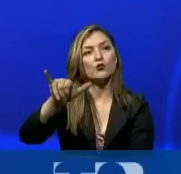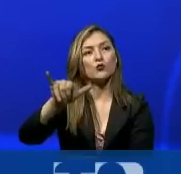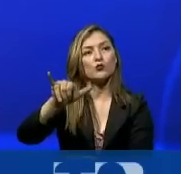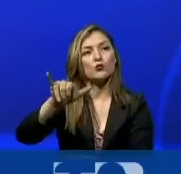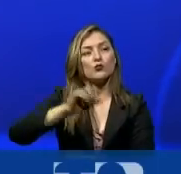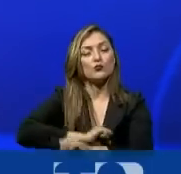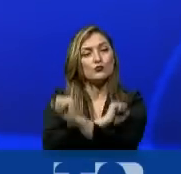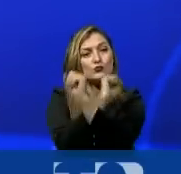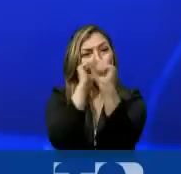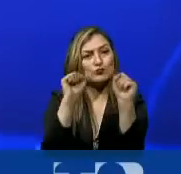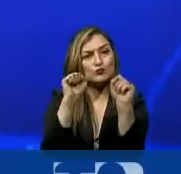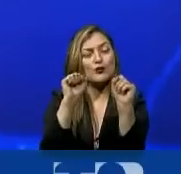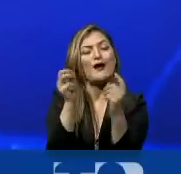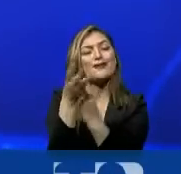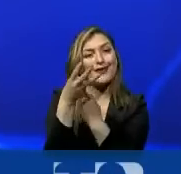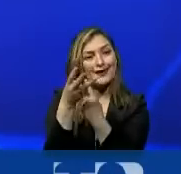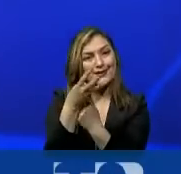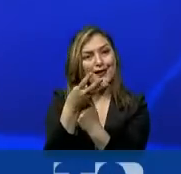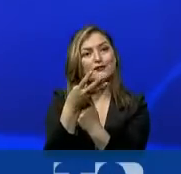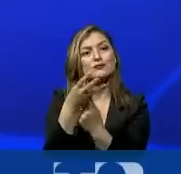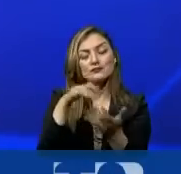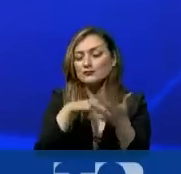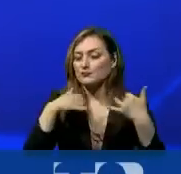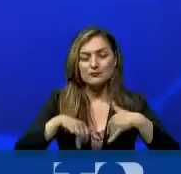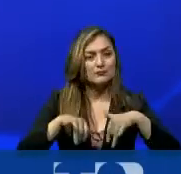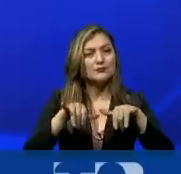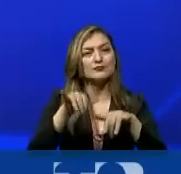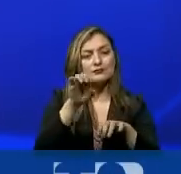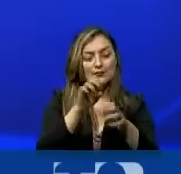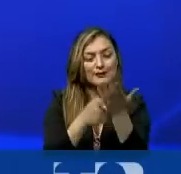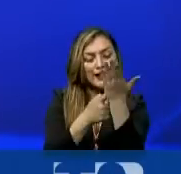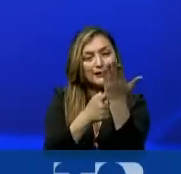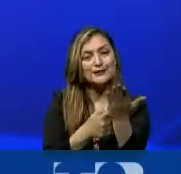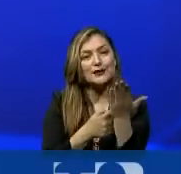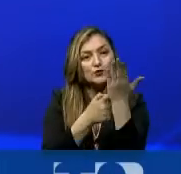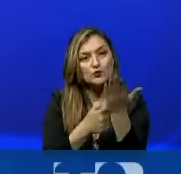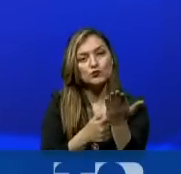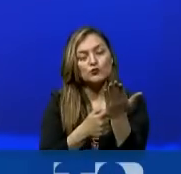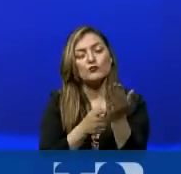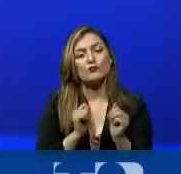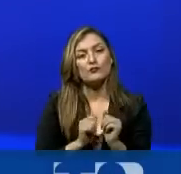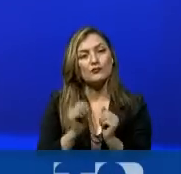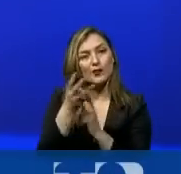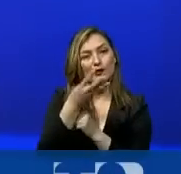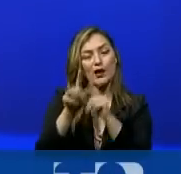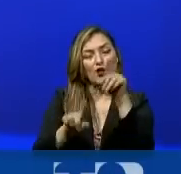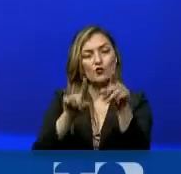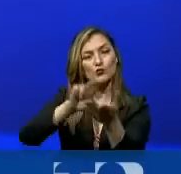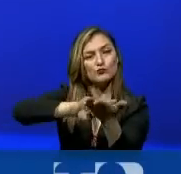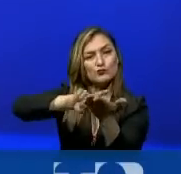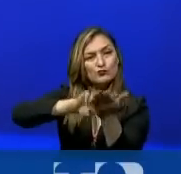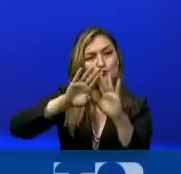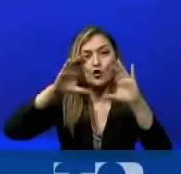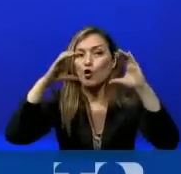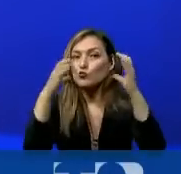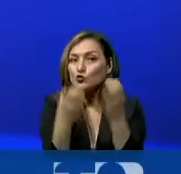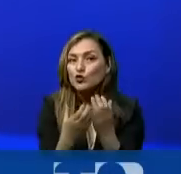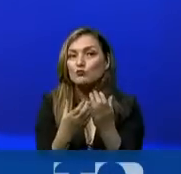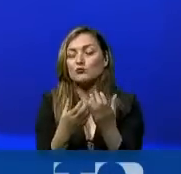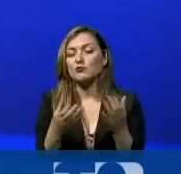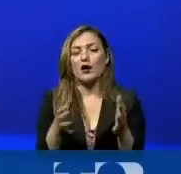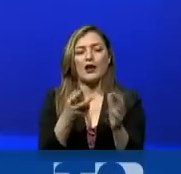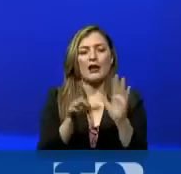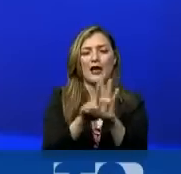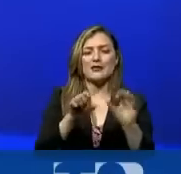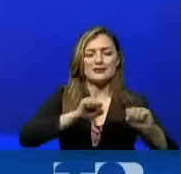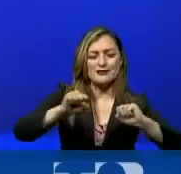en horas de la mañana de manera virtual. Pondremos en consideración del CAL en los próximos días la virtualidad también para algunas sesiones de las comisiones para poder